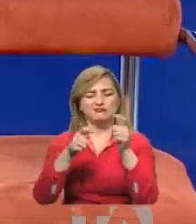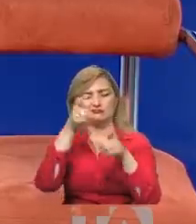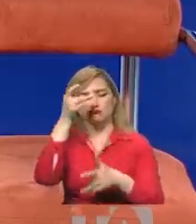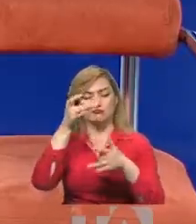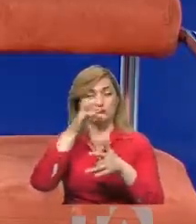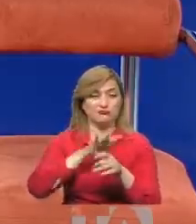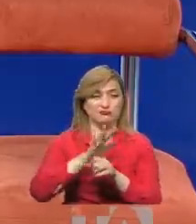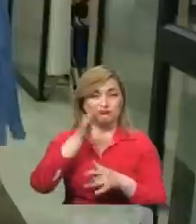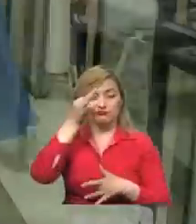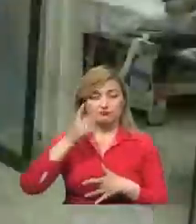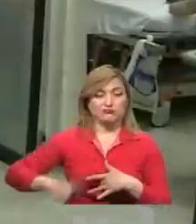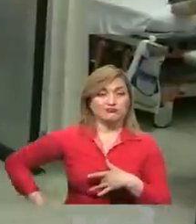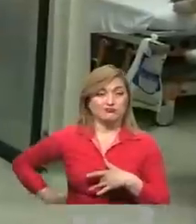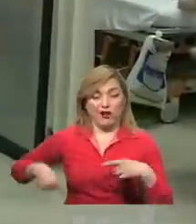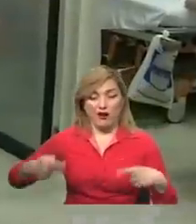COVID-19.